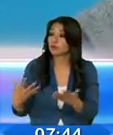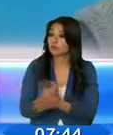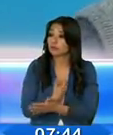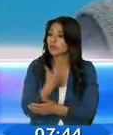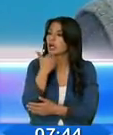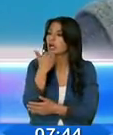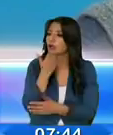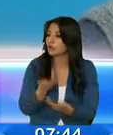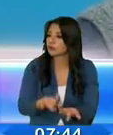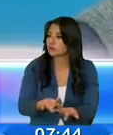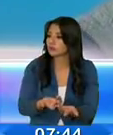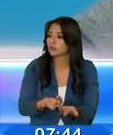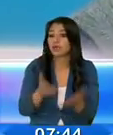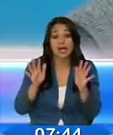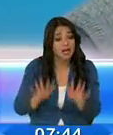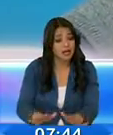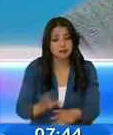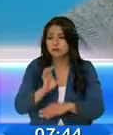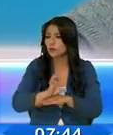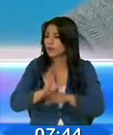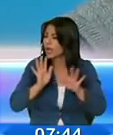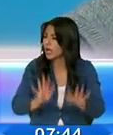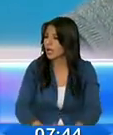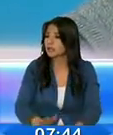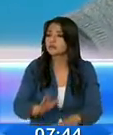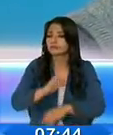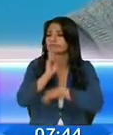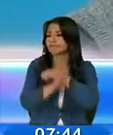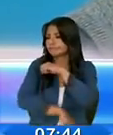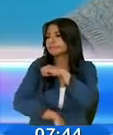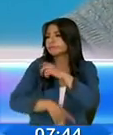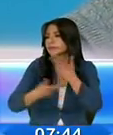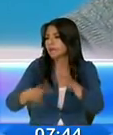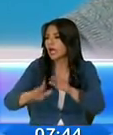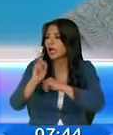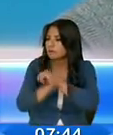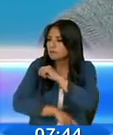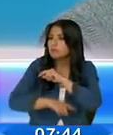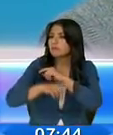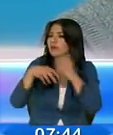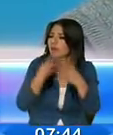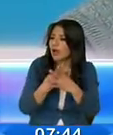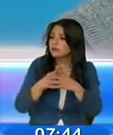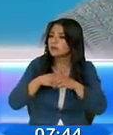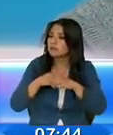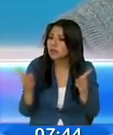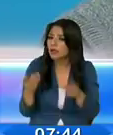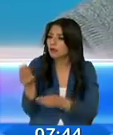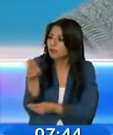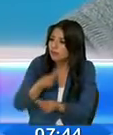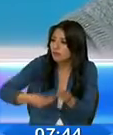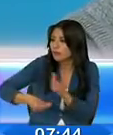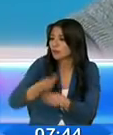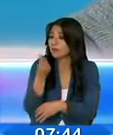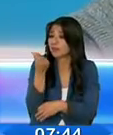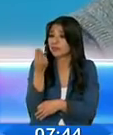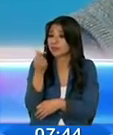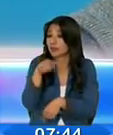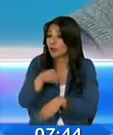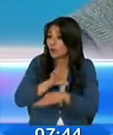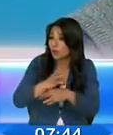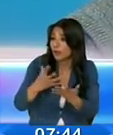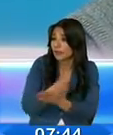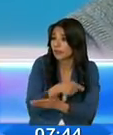algo? Porque es uno de los dramas en el Ecuador. No se puede recuperar los daños irrogados al Estado ecuatoriano, al pueblo ecuatoriano con estas